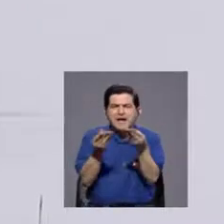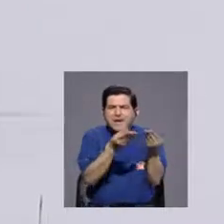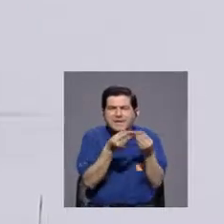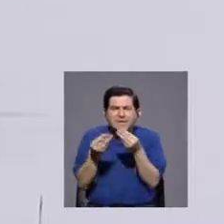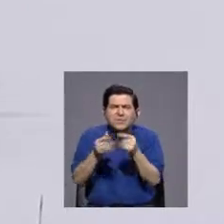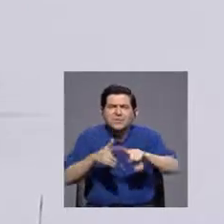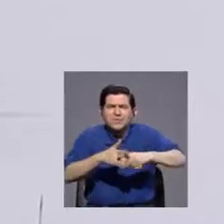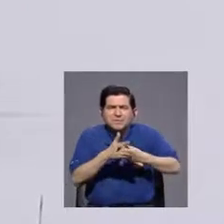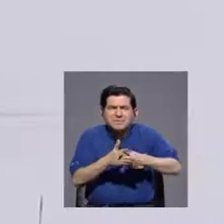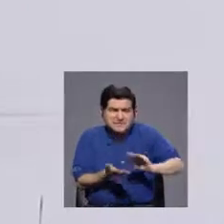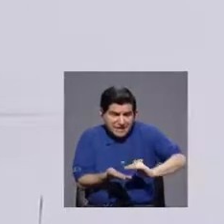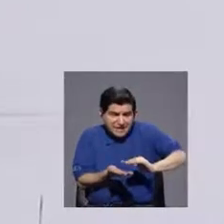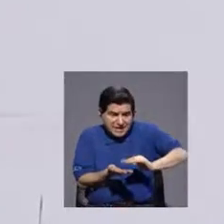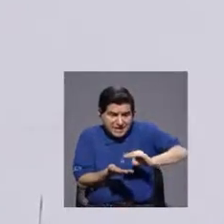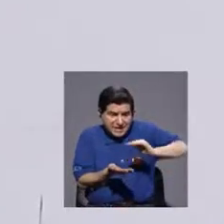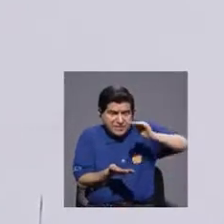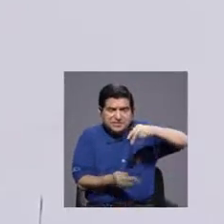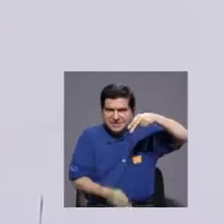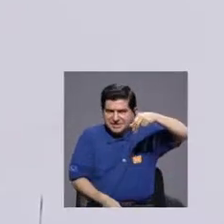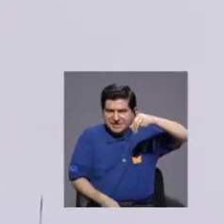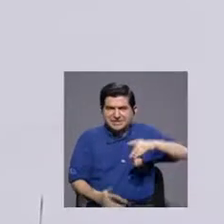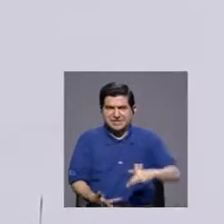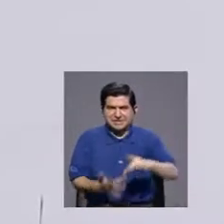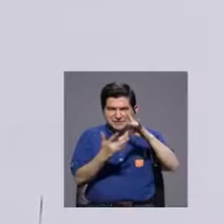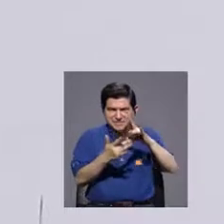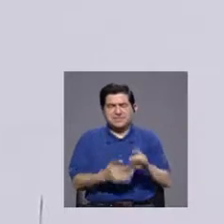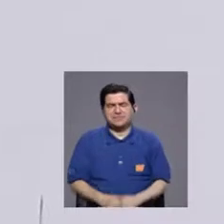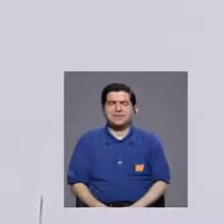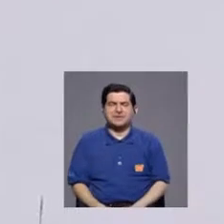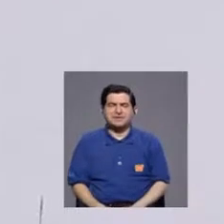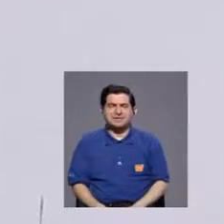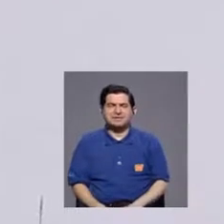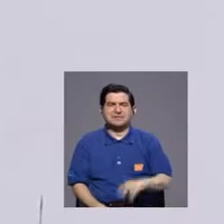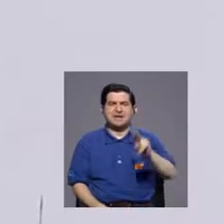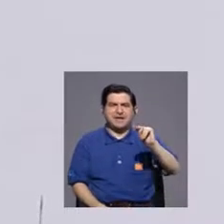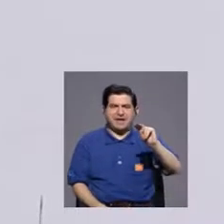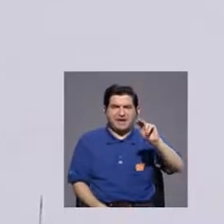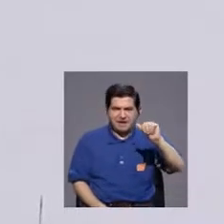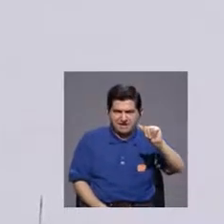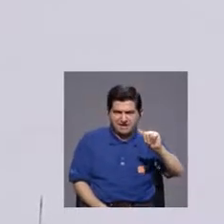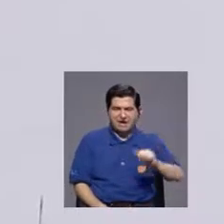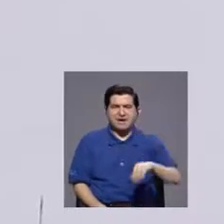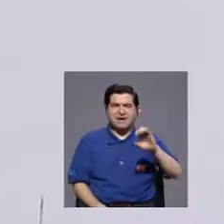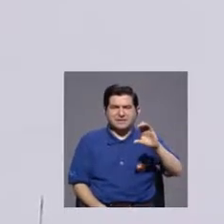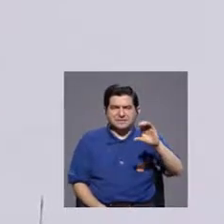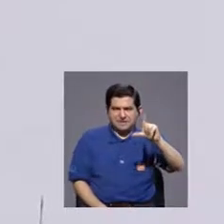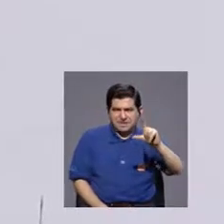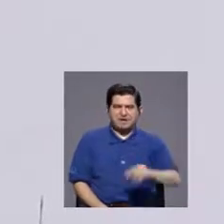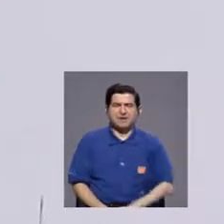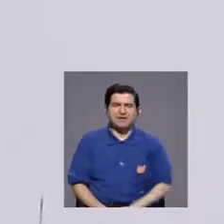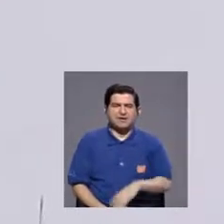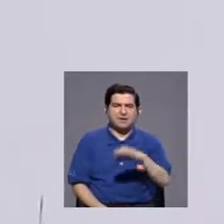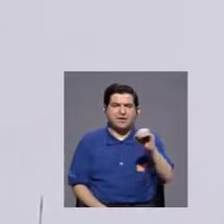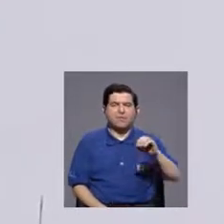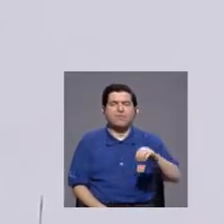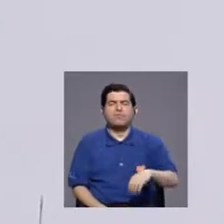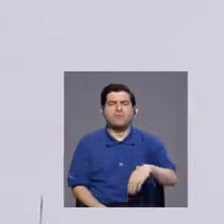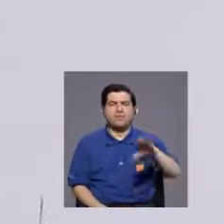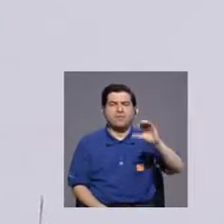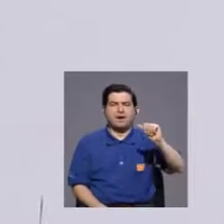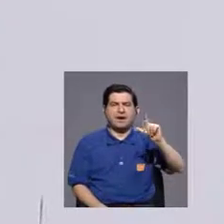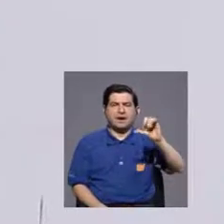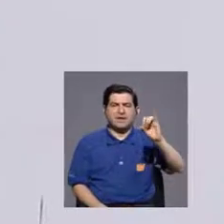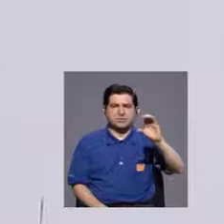comenzado a incrementar los niveles de sales cloruro de sodio cloruro de magnesio pero de calcio y productos de